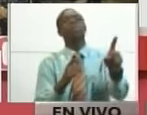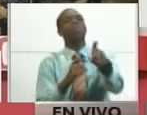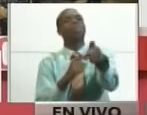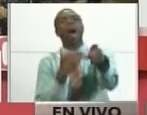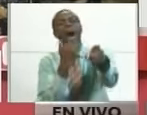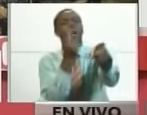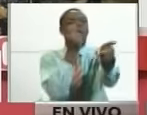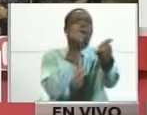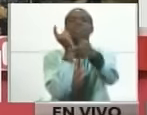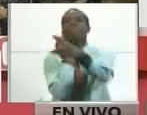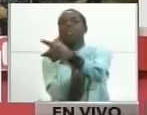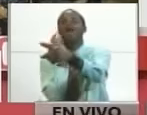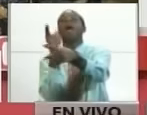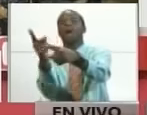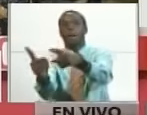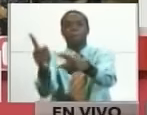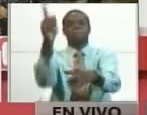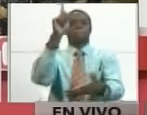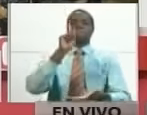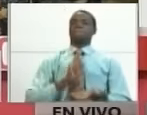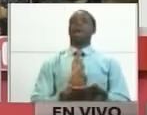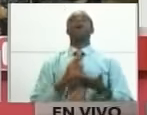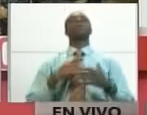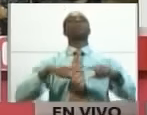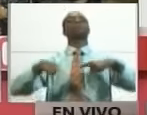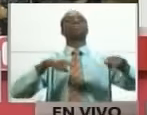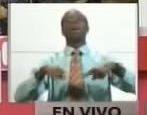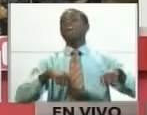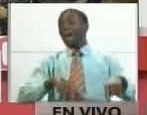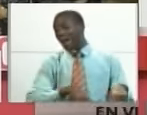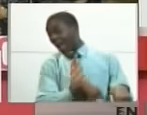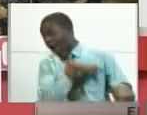de ellas debe estar dirigiendo este país para que los amargados